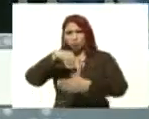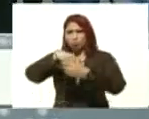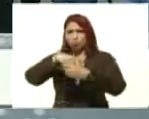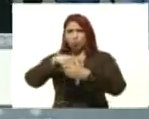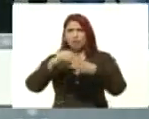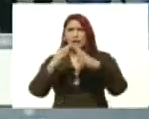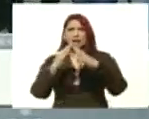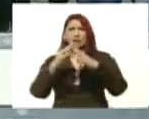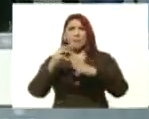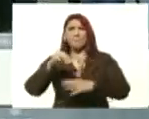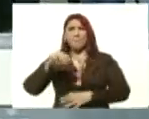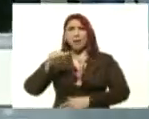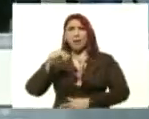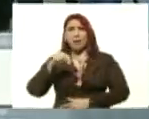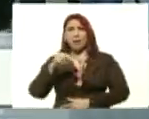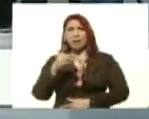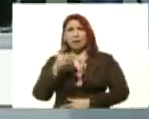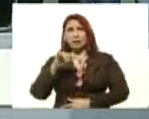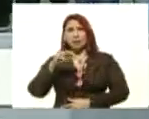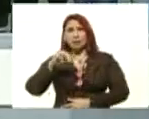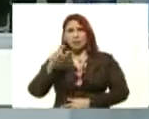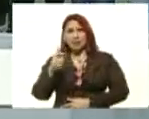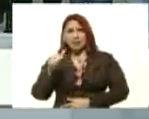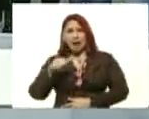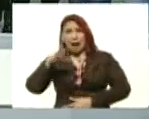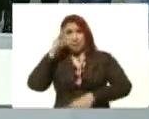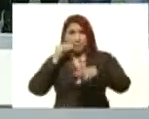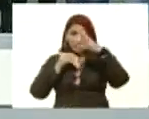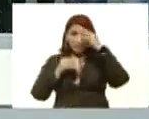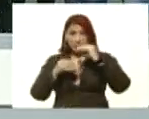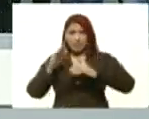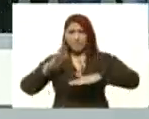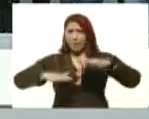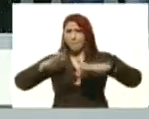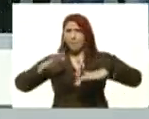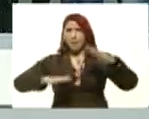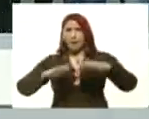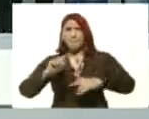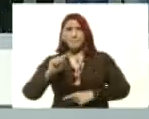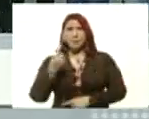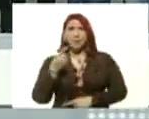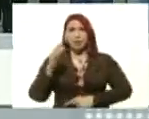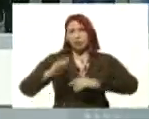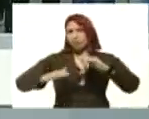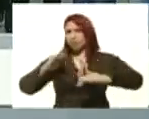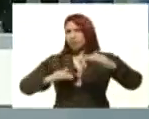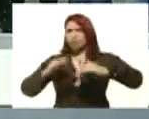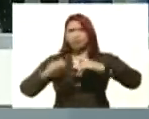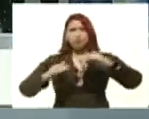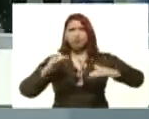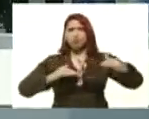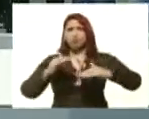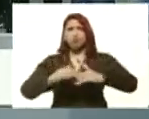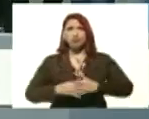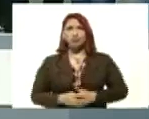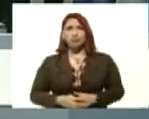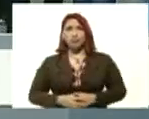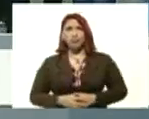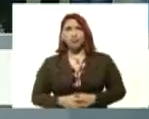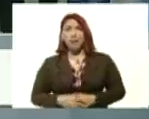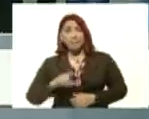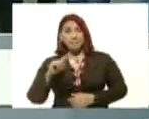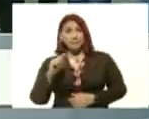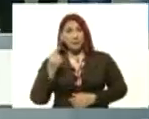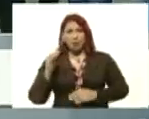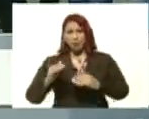Mandinga. Ahí aprendí, en casa de Mandinga, yo a tocar la primera tumbadora, mi mu. El primer ritmo que aprendí